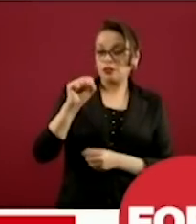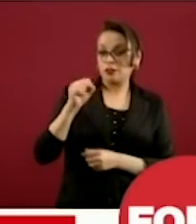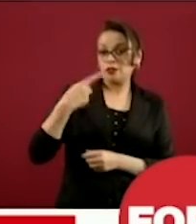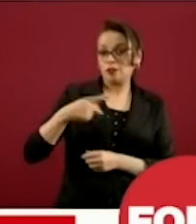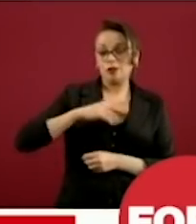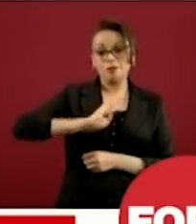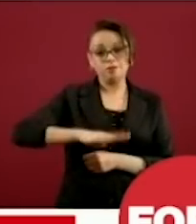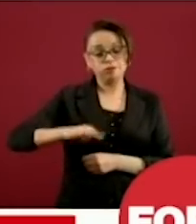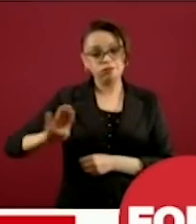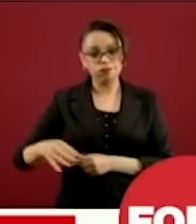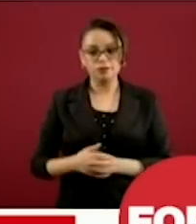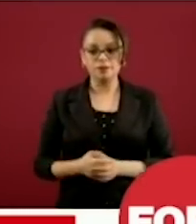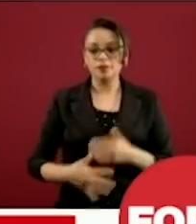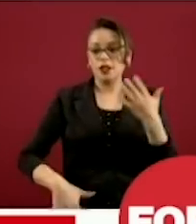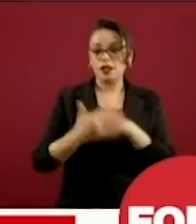60.